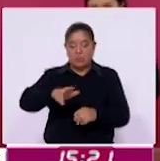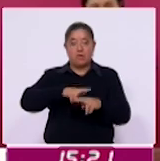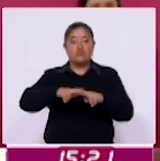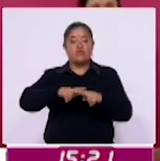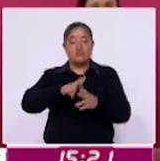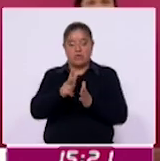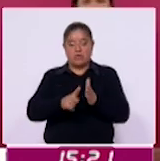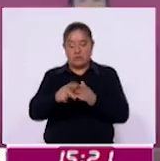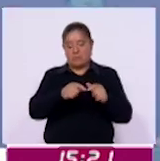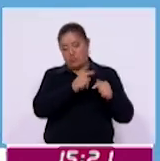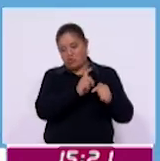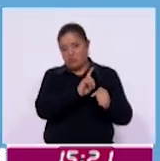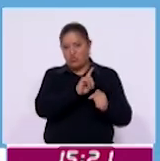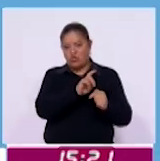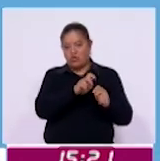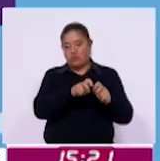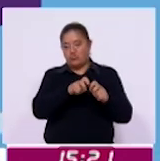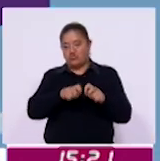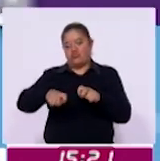Maya.